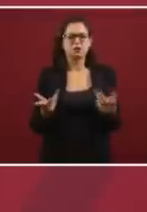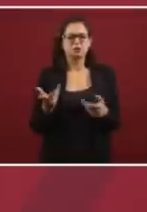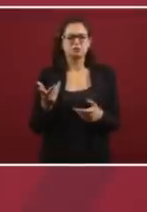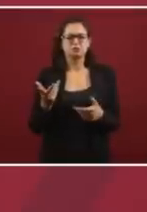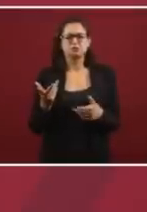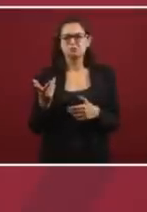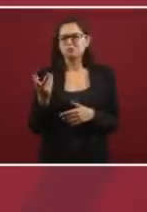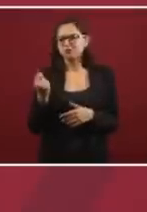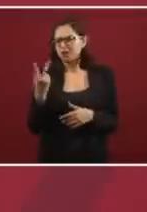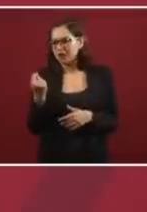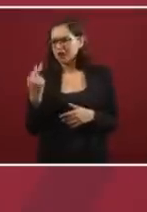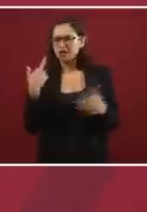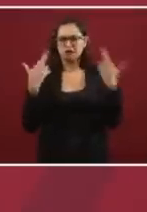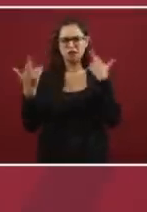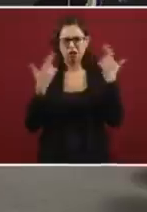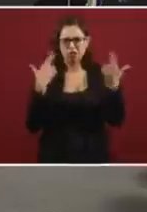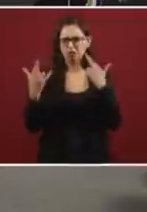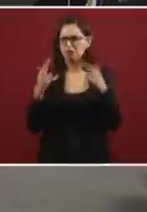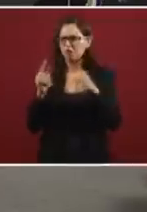comunicación